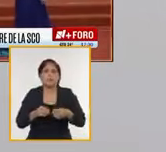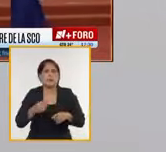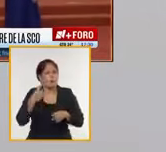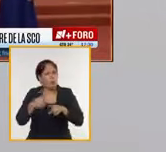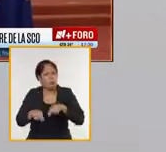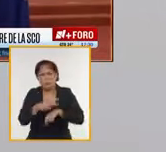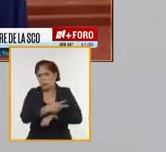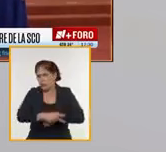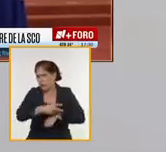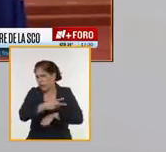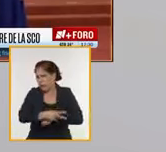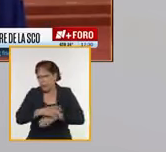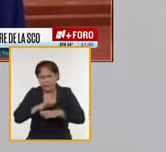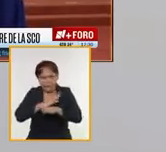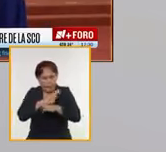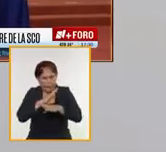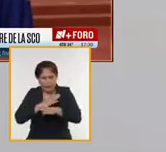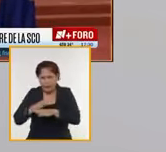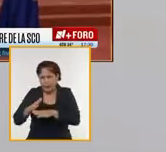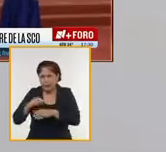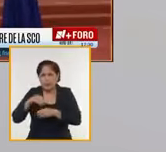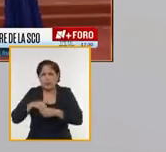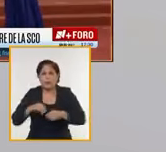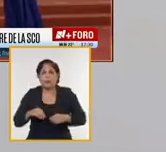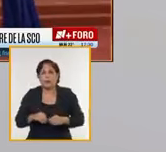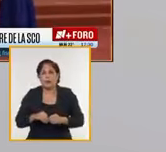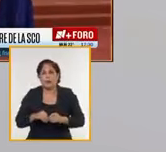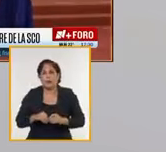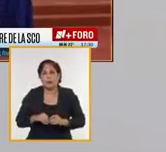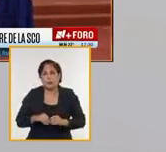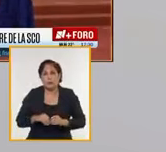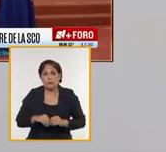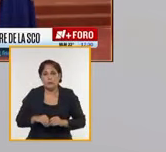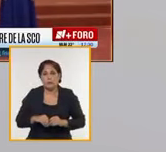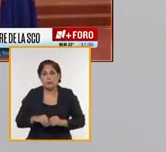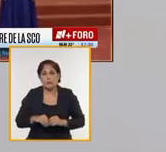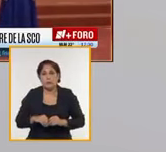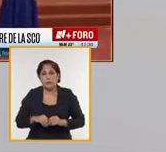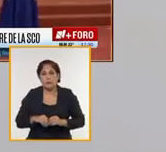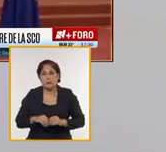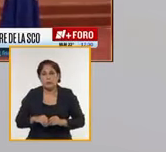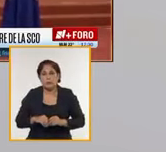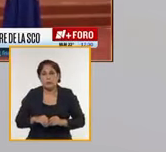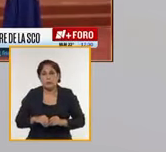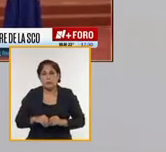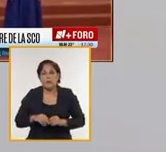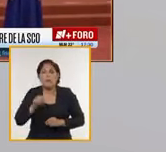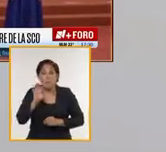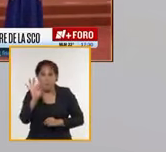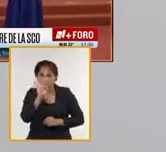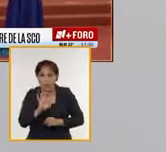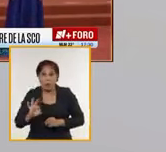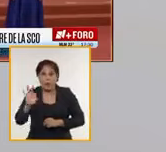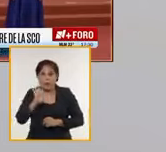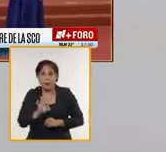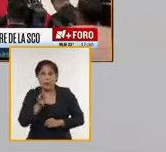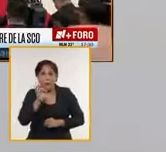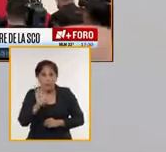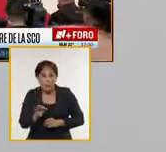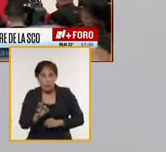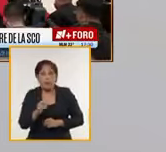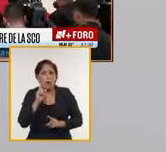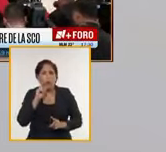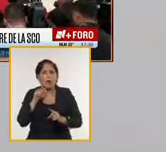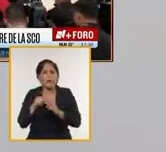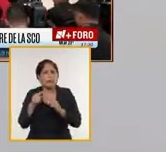Kazajistán, Kirguistán y Tayikistán, era una organización que el centro, su